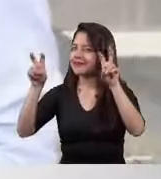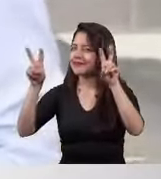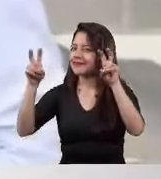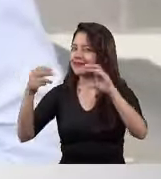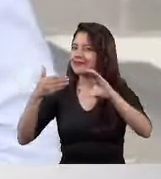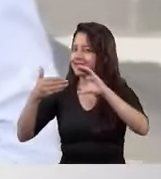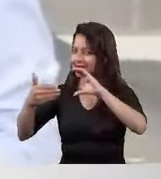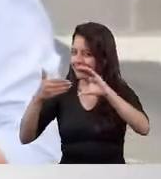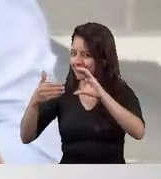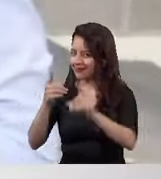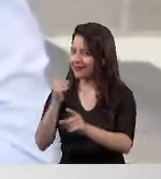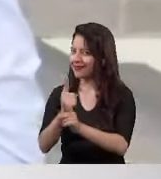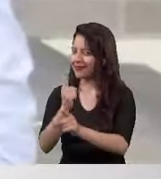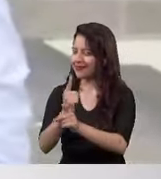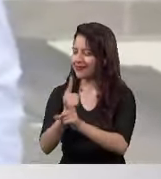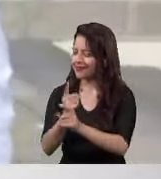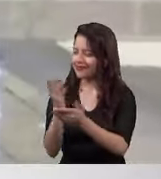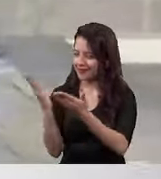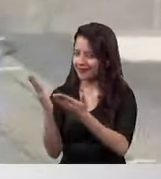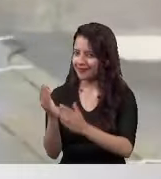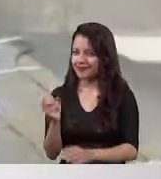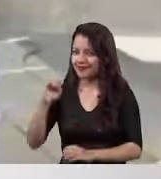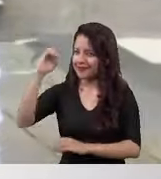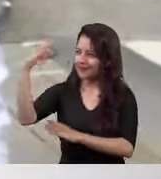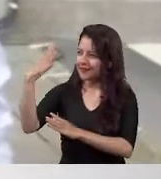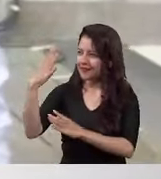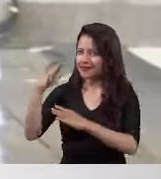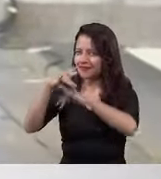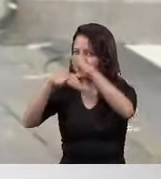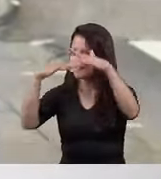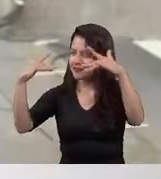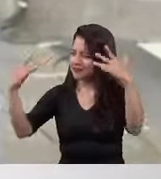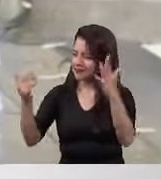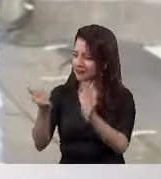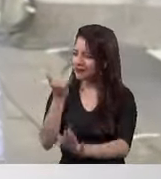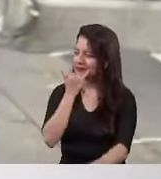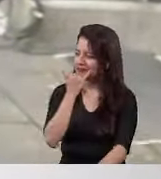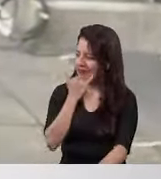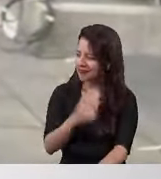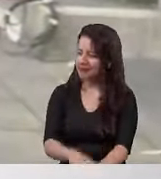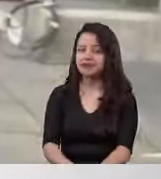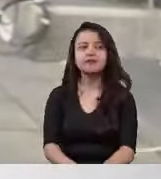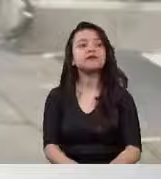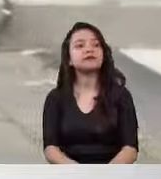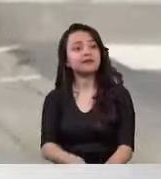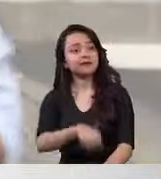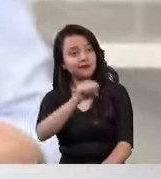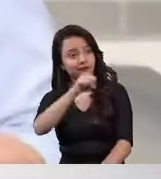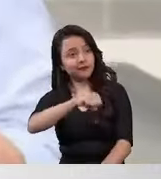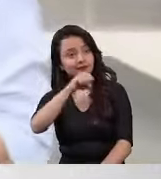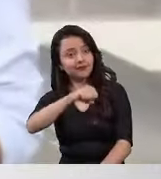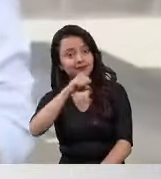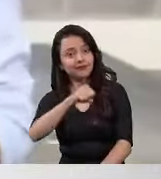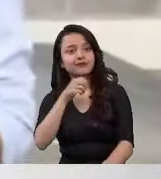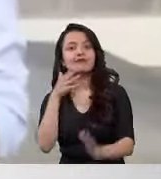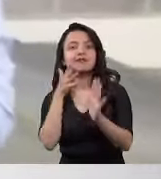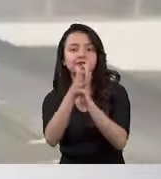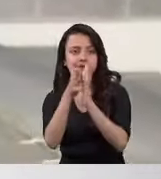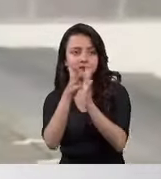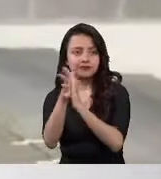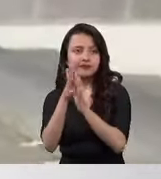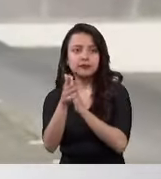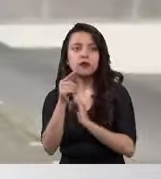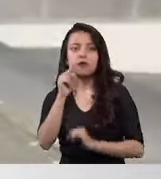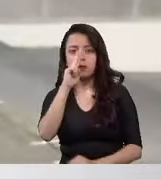de la lluvia, del sol, bueno, de las condiciones atmosféricas de esta tierra. Sí, realizamos un informe, también otros corresponsales en todo